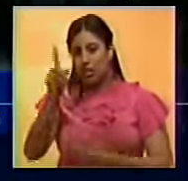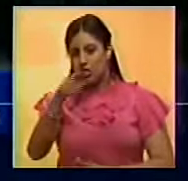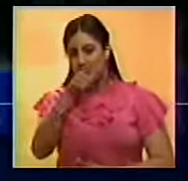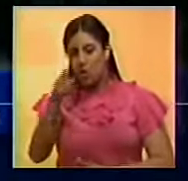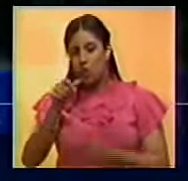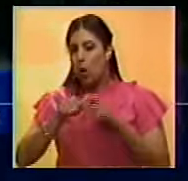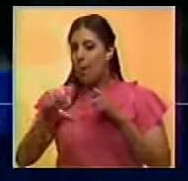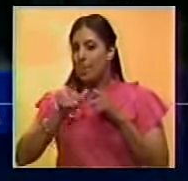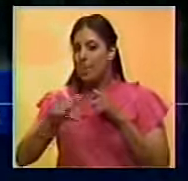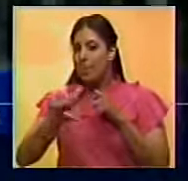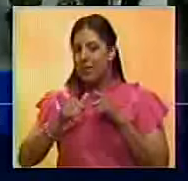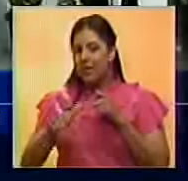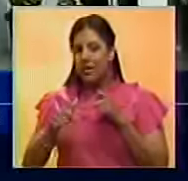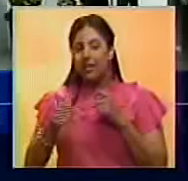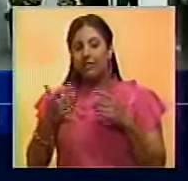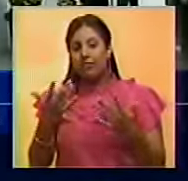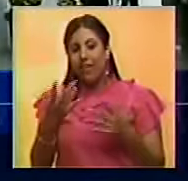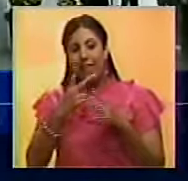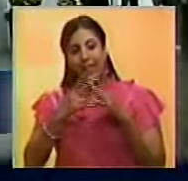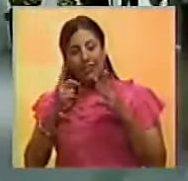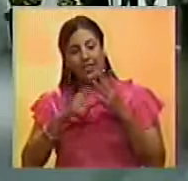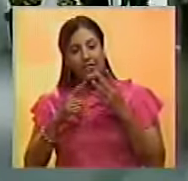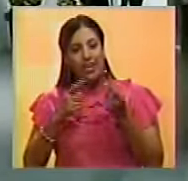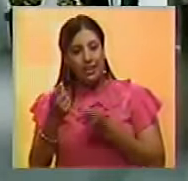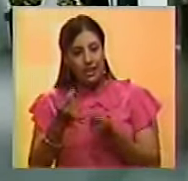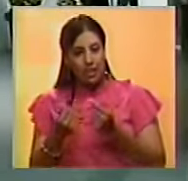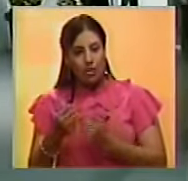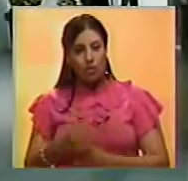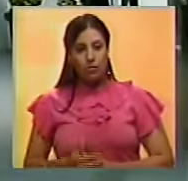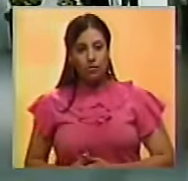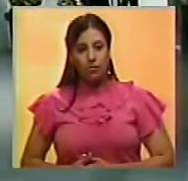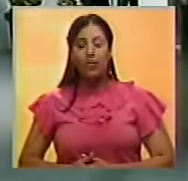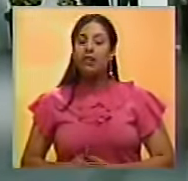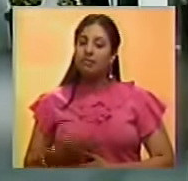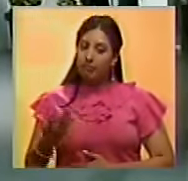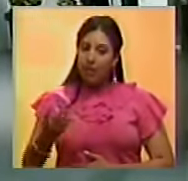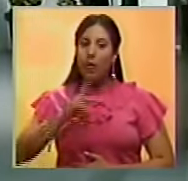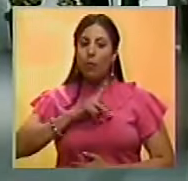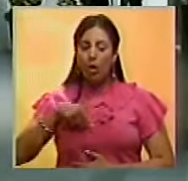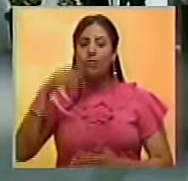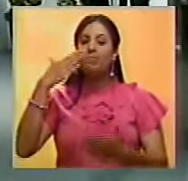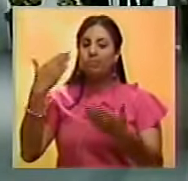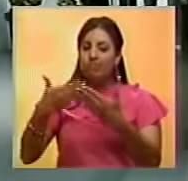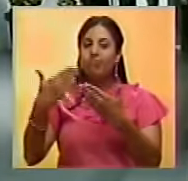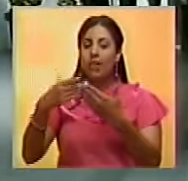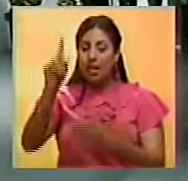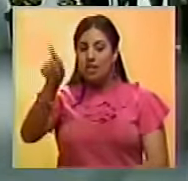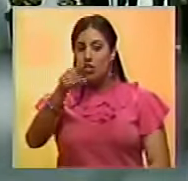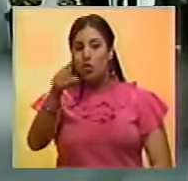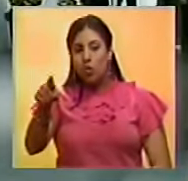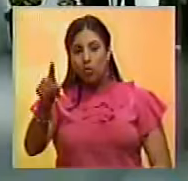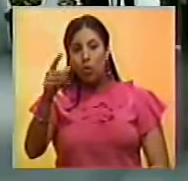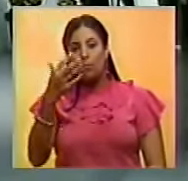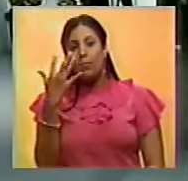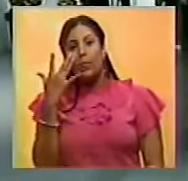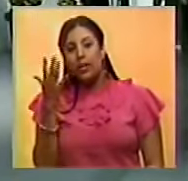los billetes de diferentes denominaciones y así poder constatar la existencia